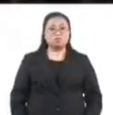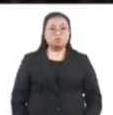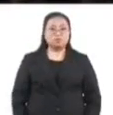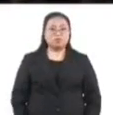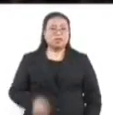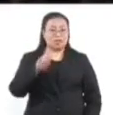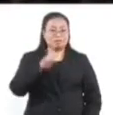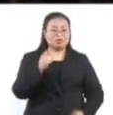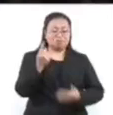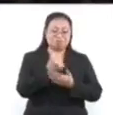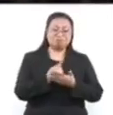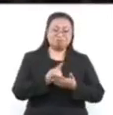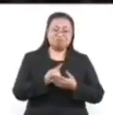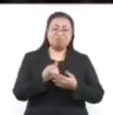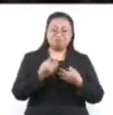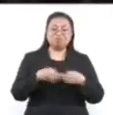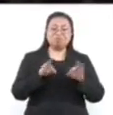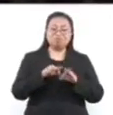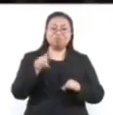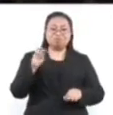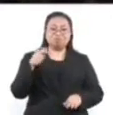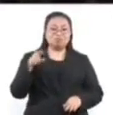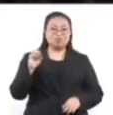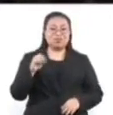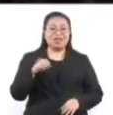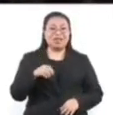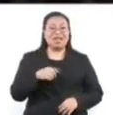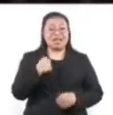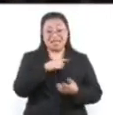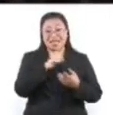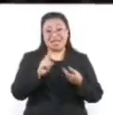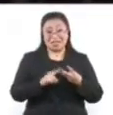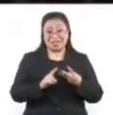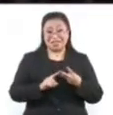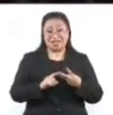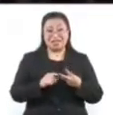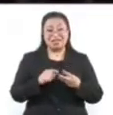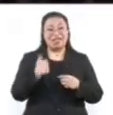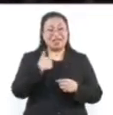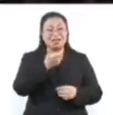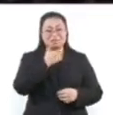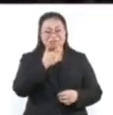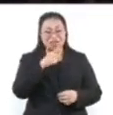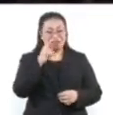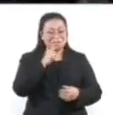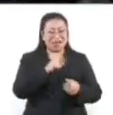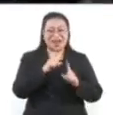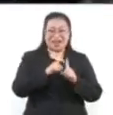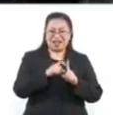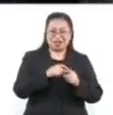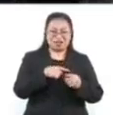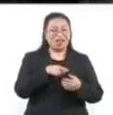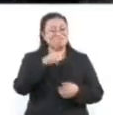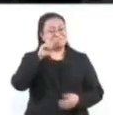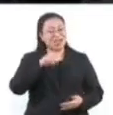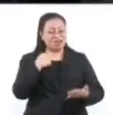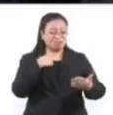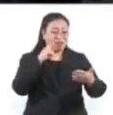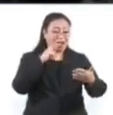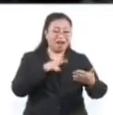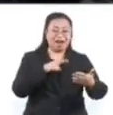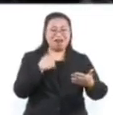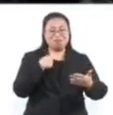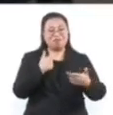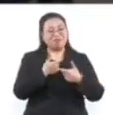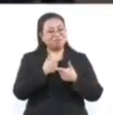Un gran dibujante. Y, bueno, del humor, también sus caricaturas, con un tipo de